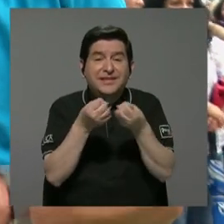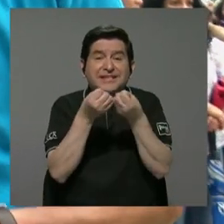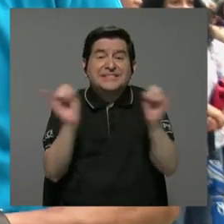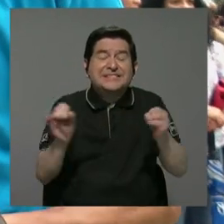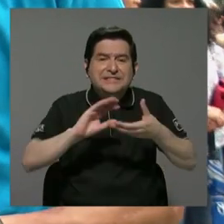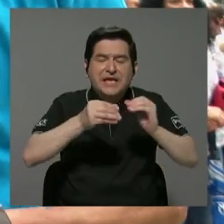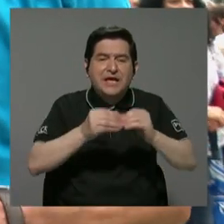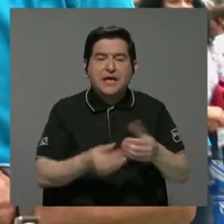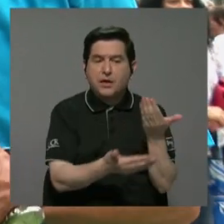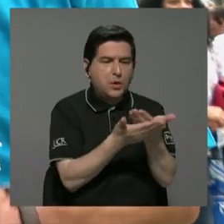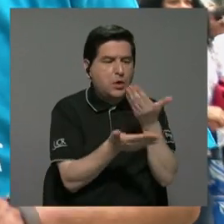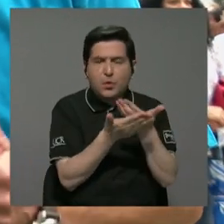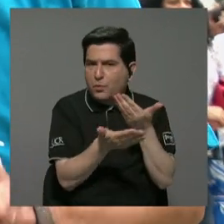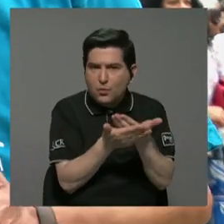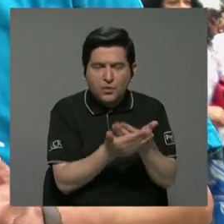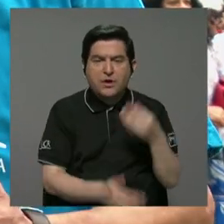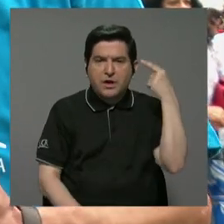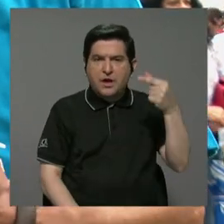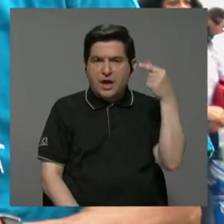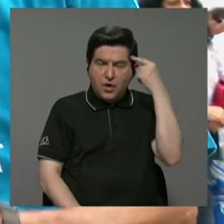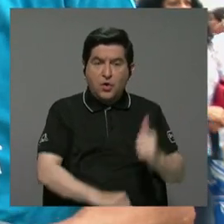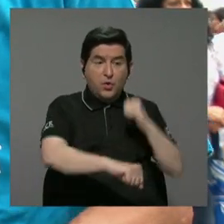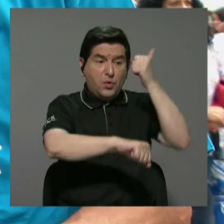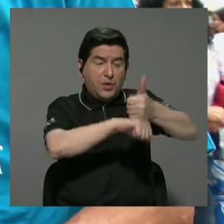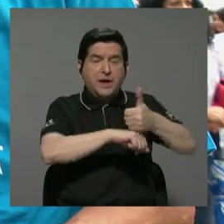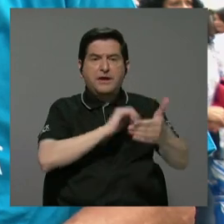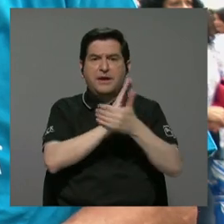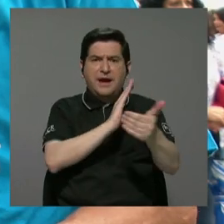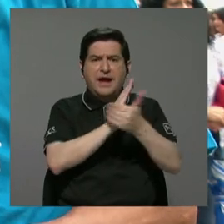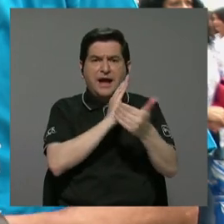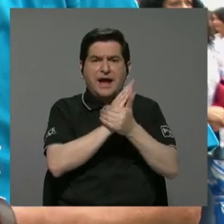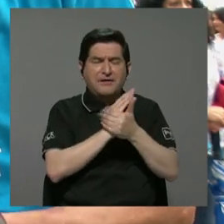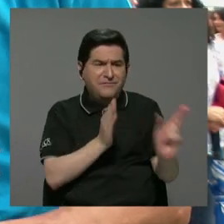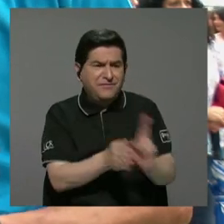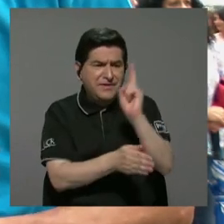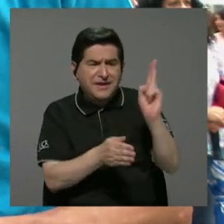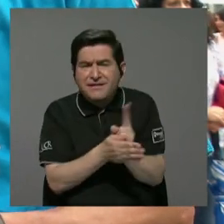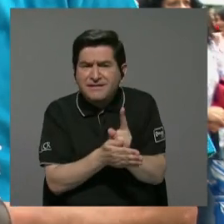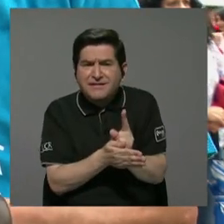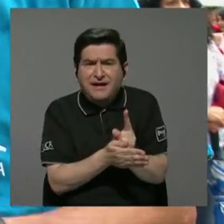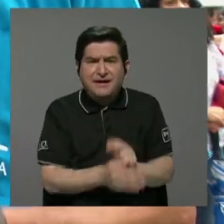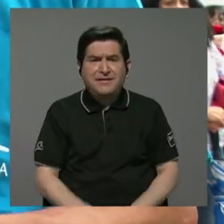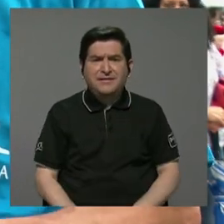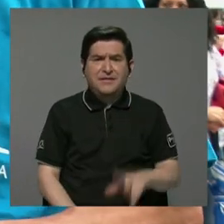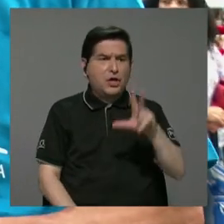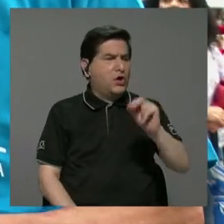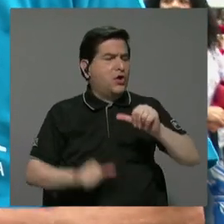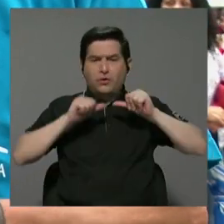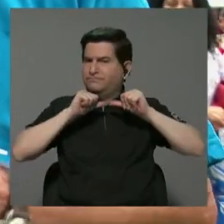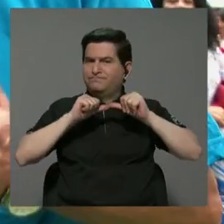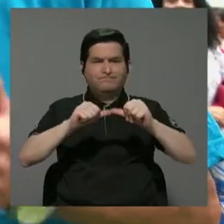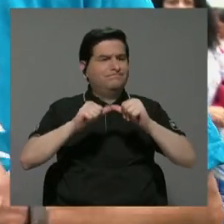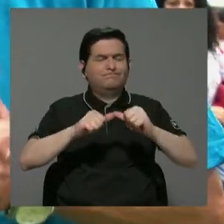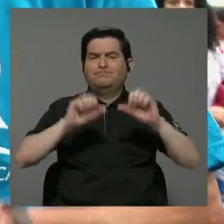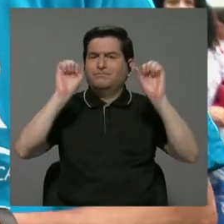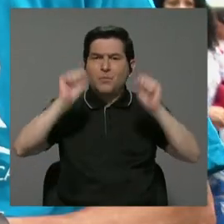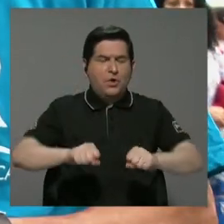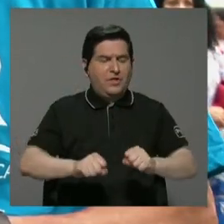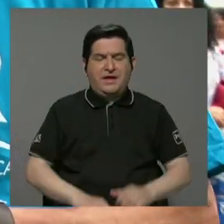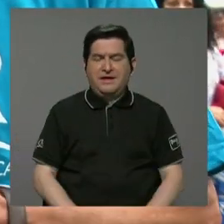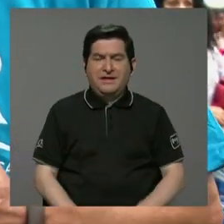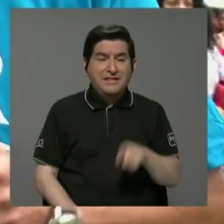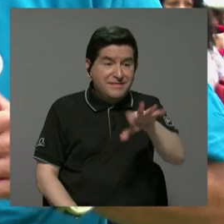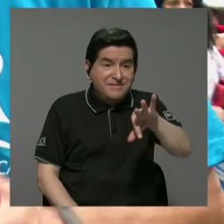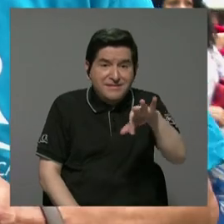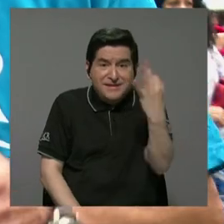sin evidencia, el gobierno está definiendo una capacidad de carga que no es sostenible, que no va a ser